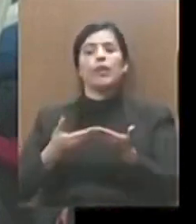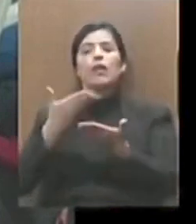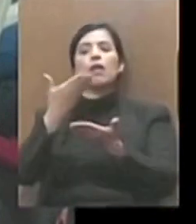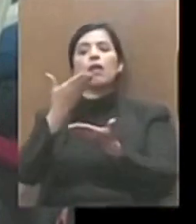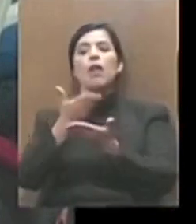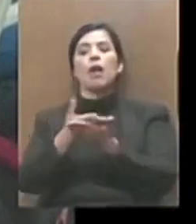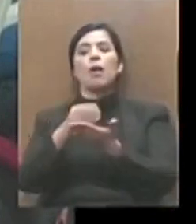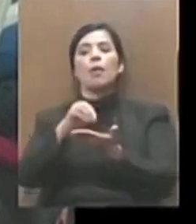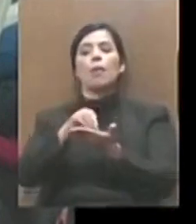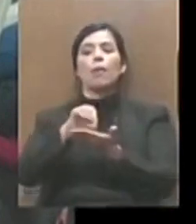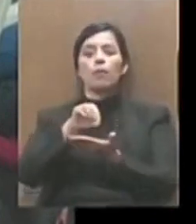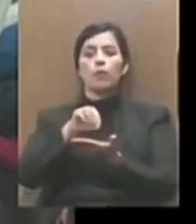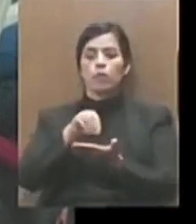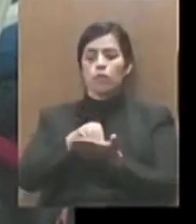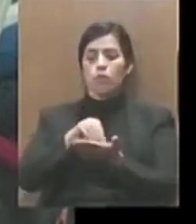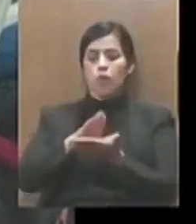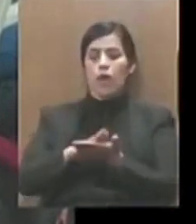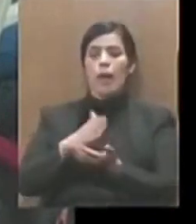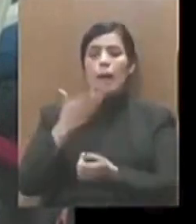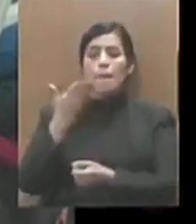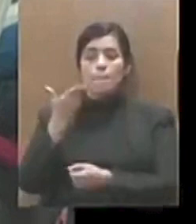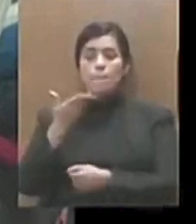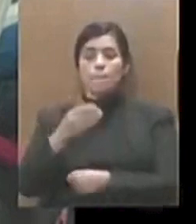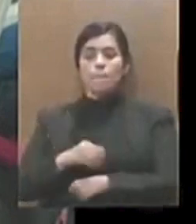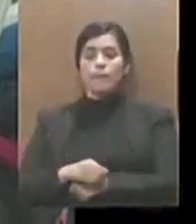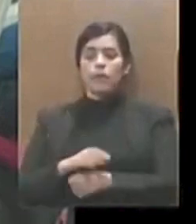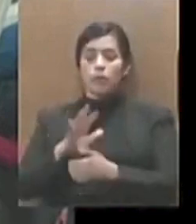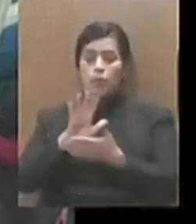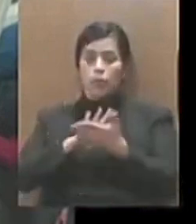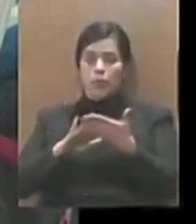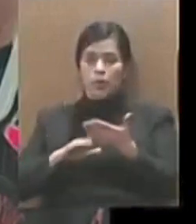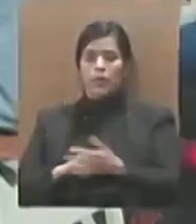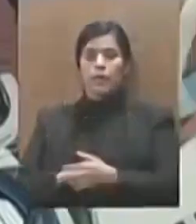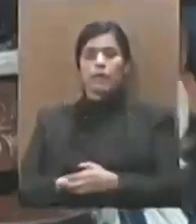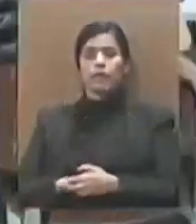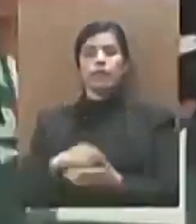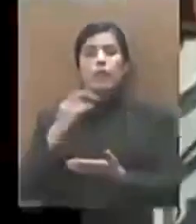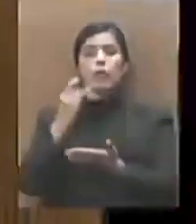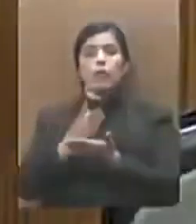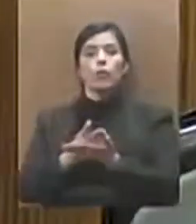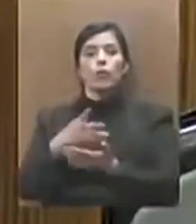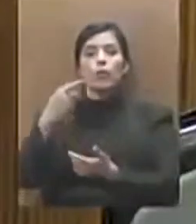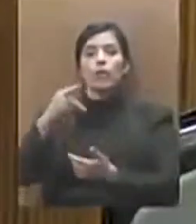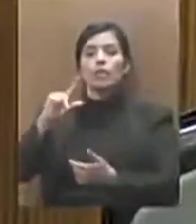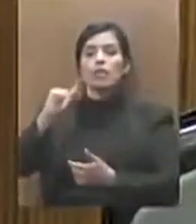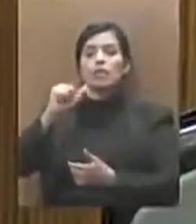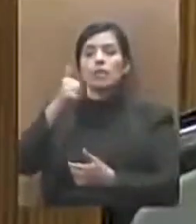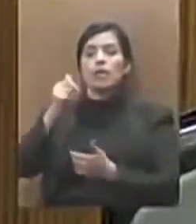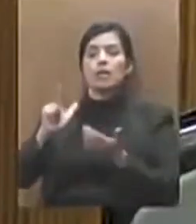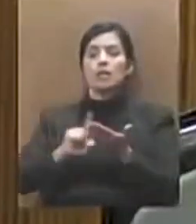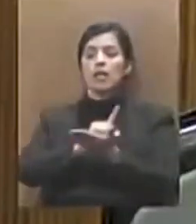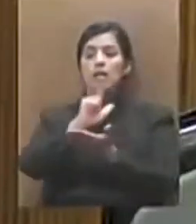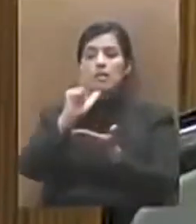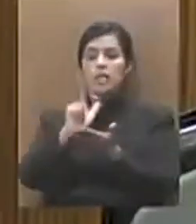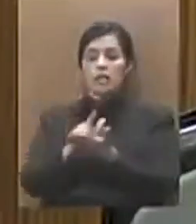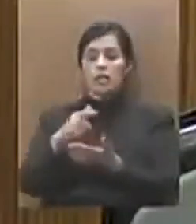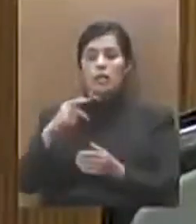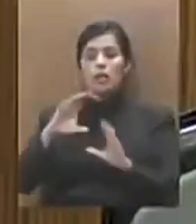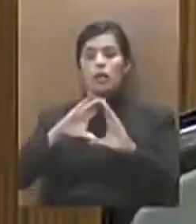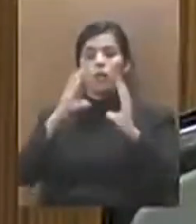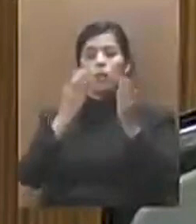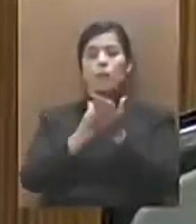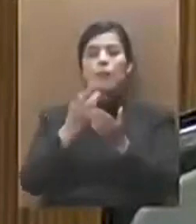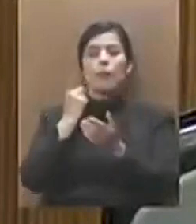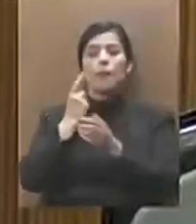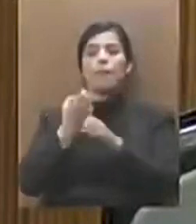proposición con punto de acuerdo mismo que que voy a leer a continuación único la septuagésima sexta legislatura del